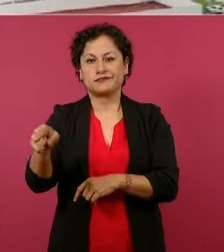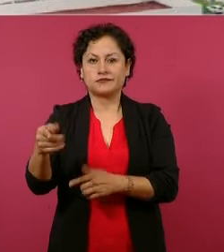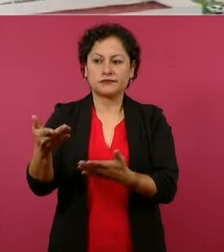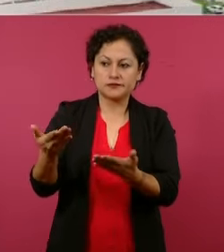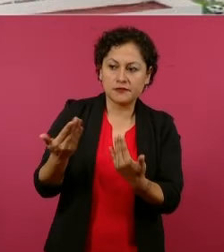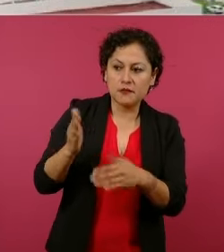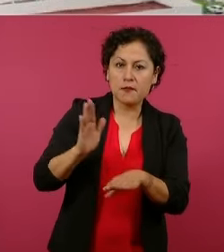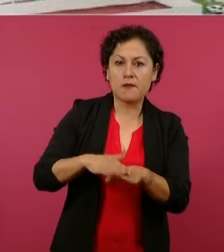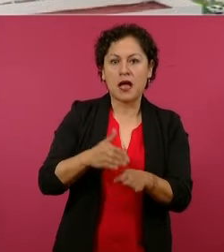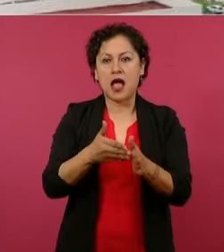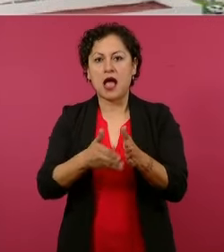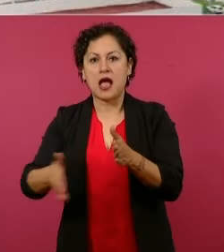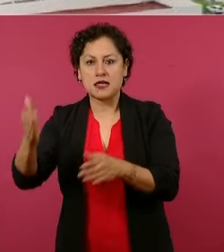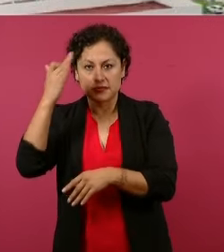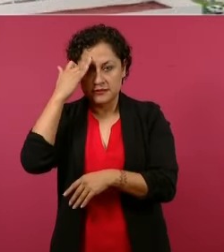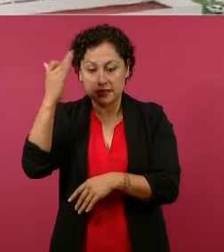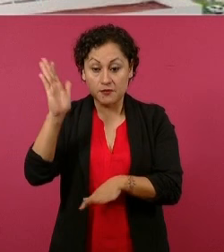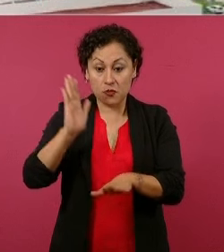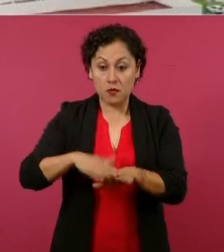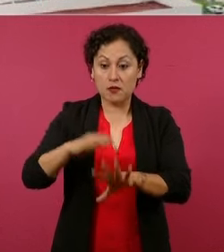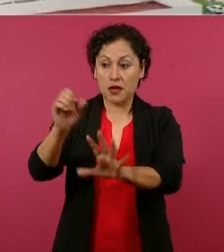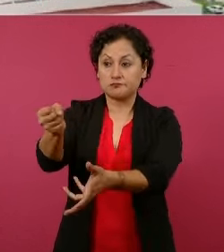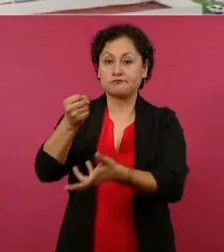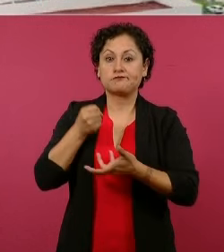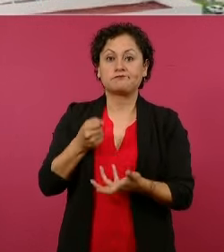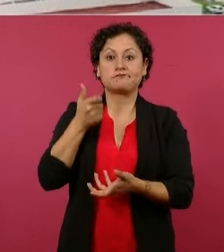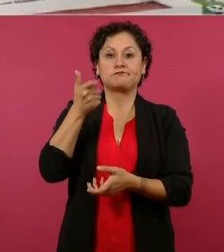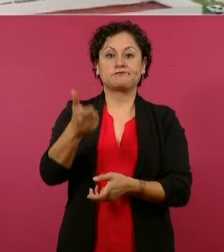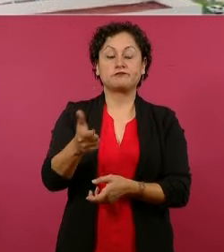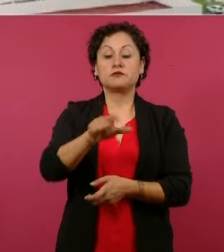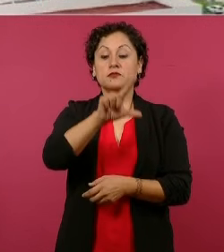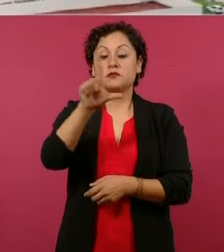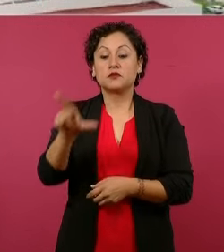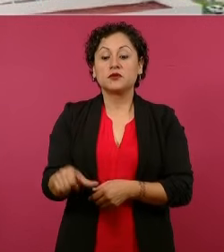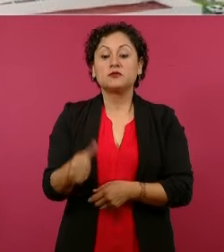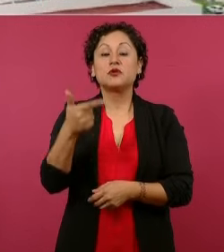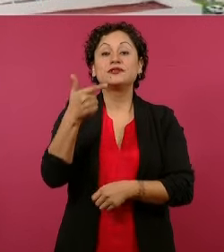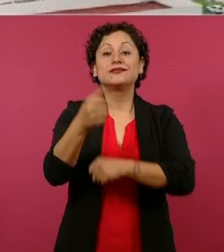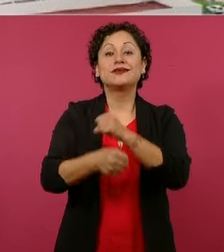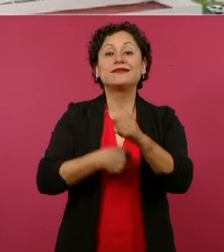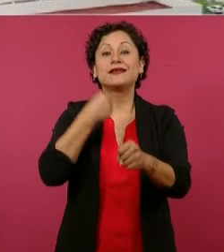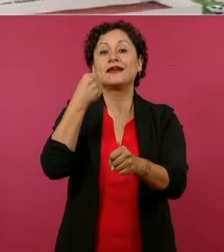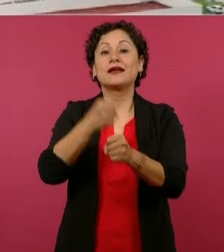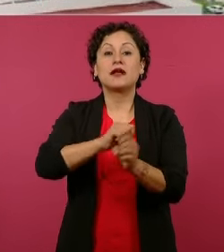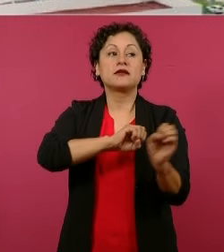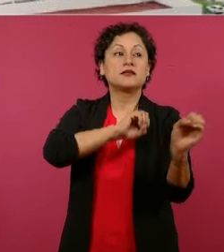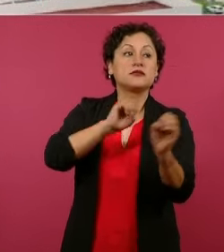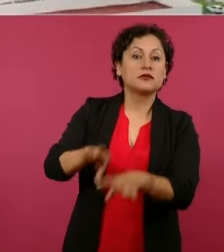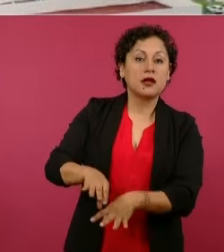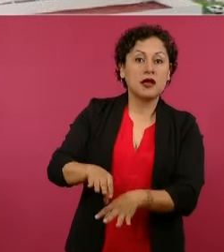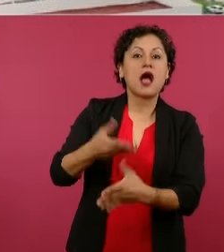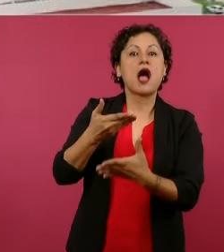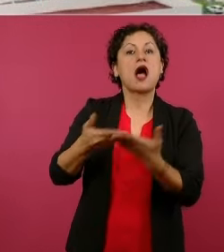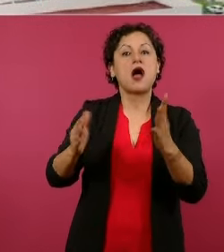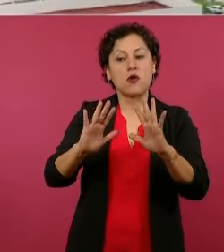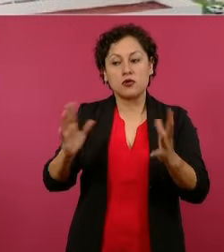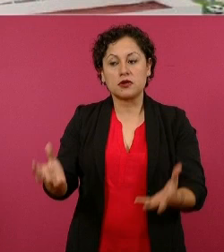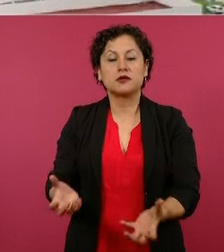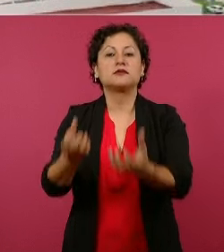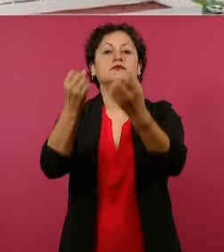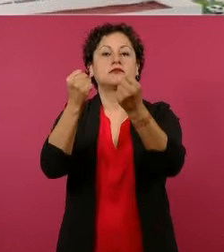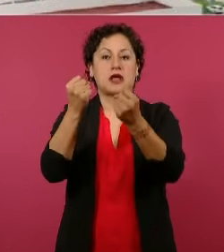tiempo incrementos de de presupuesto y después de 7 años de abandono fue puesto en operaciones Ahora ya este